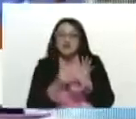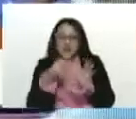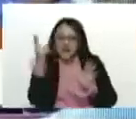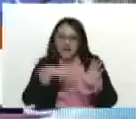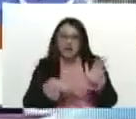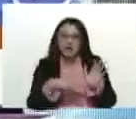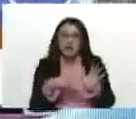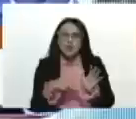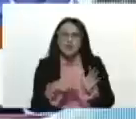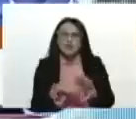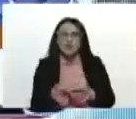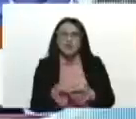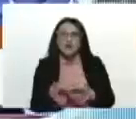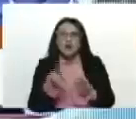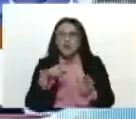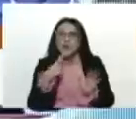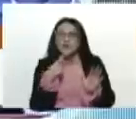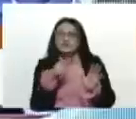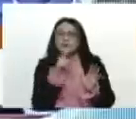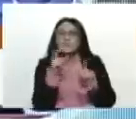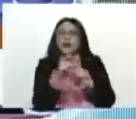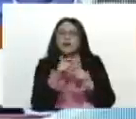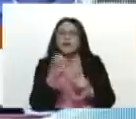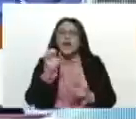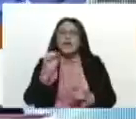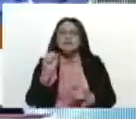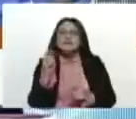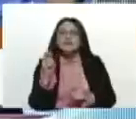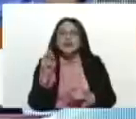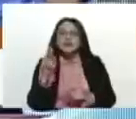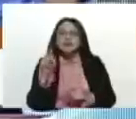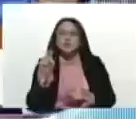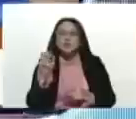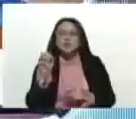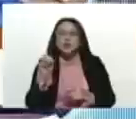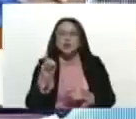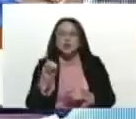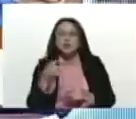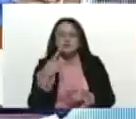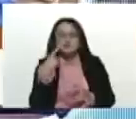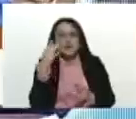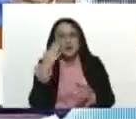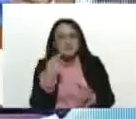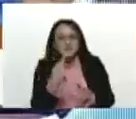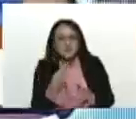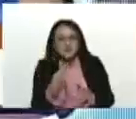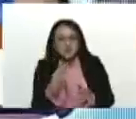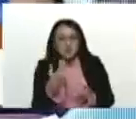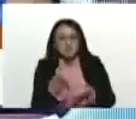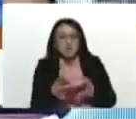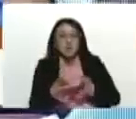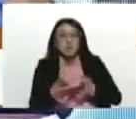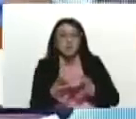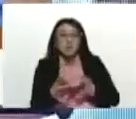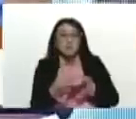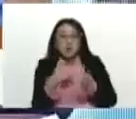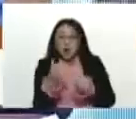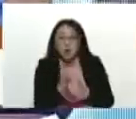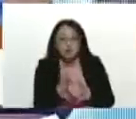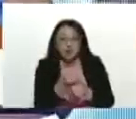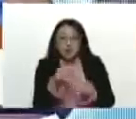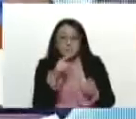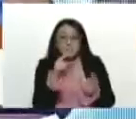he encontrado nunca la palabra estatuto aquí si alguien la ha visto por favor Le agradezco que me que me ayude pero yo no la he